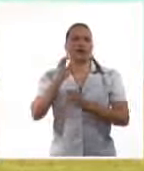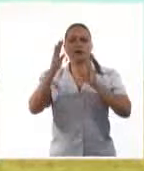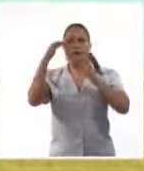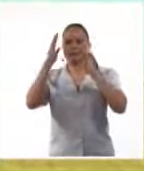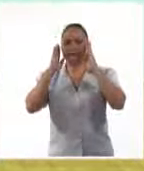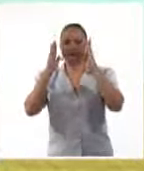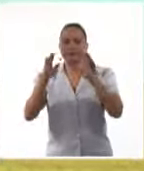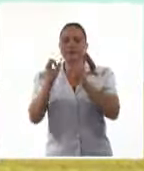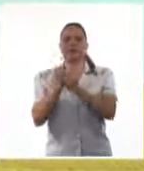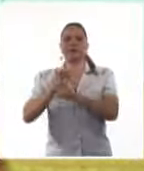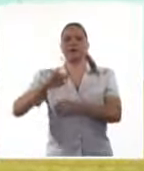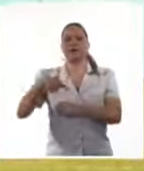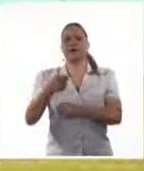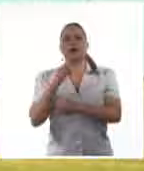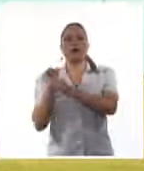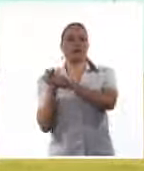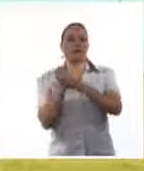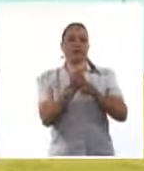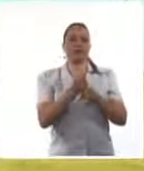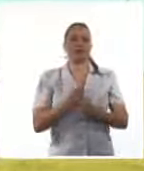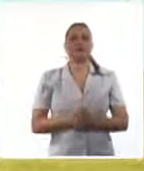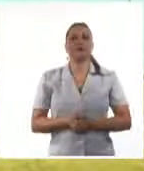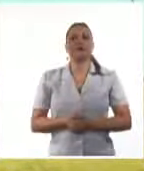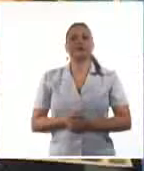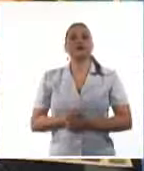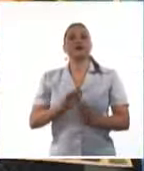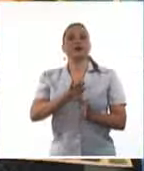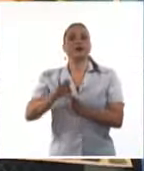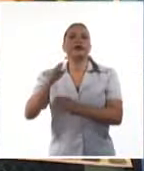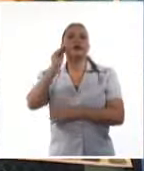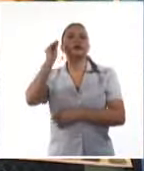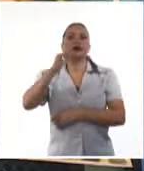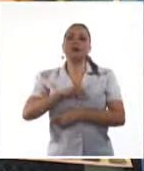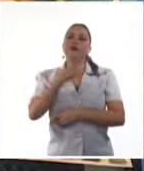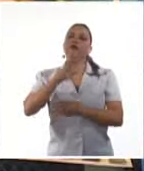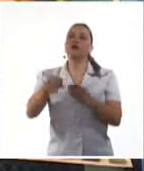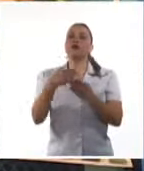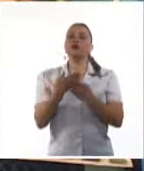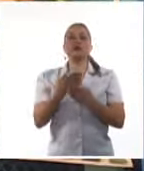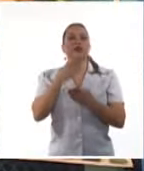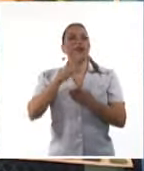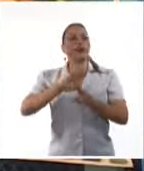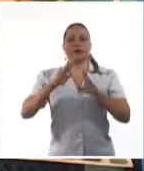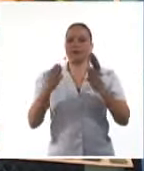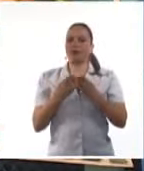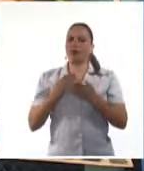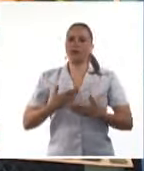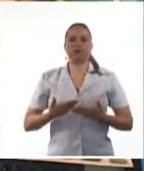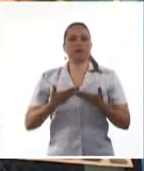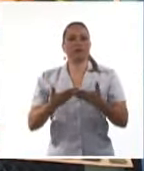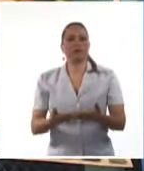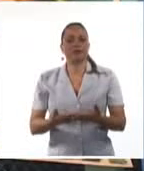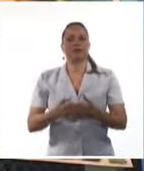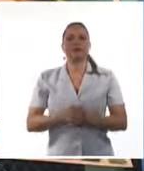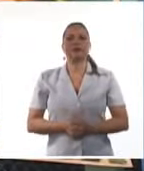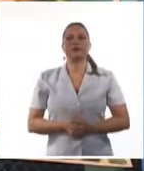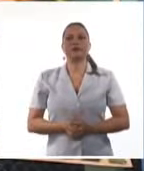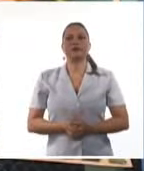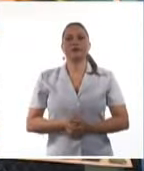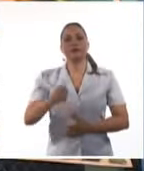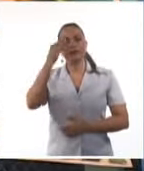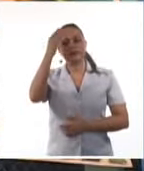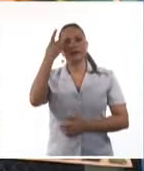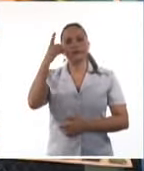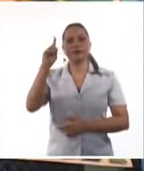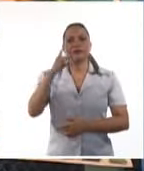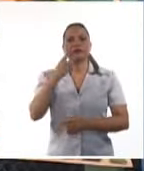tenemos que hacer mañana. Salía a darlo todo, sabía que era un día que había que darlo todo, nada, que había que darle el máximo y bueno, gracias a Dios, al